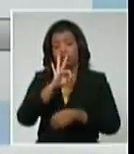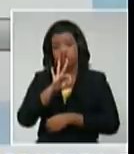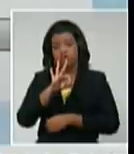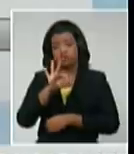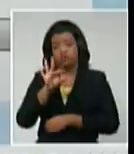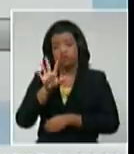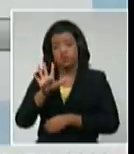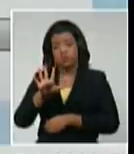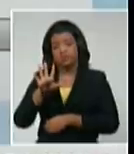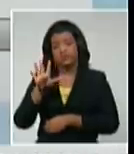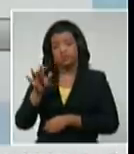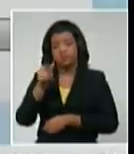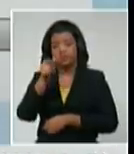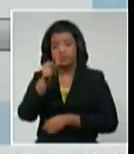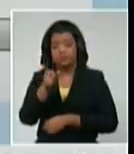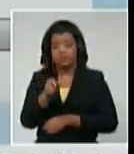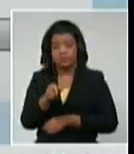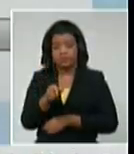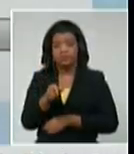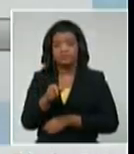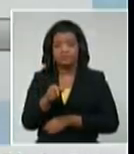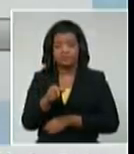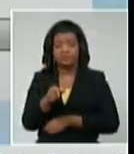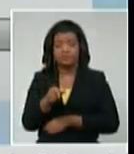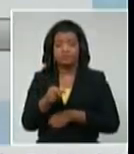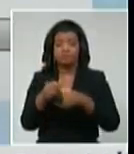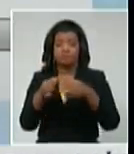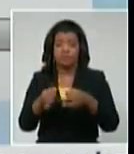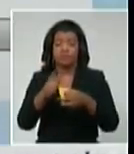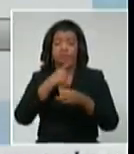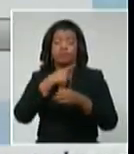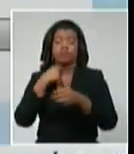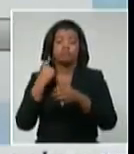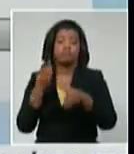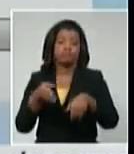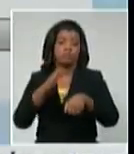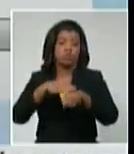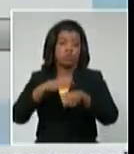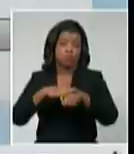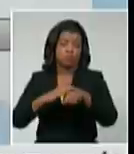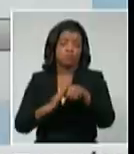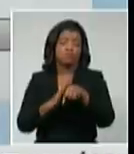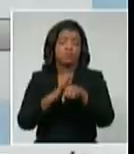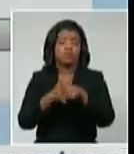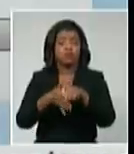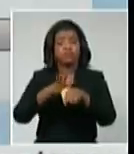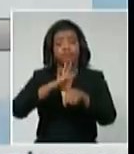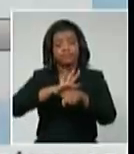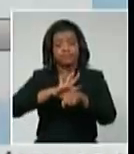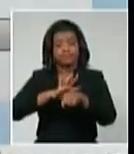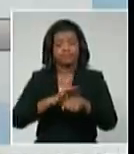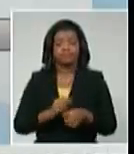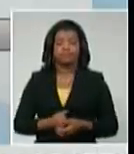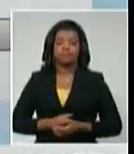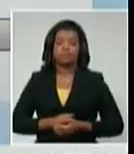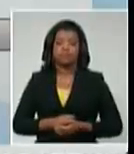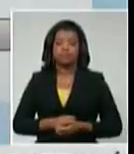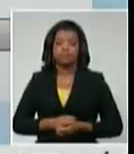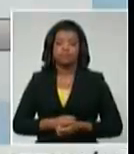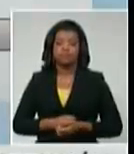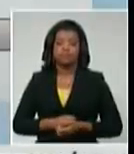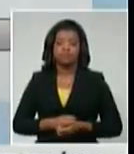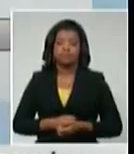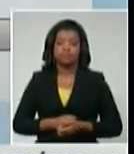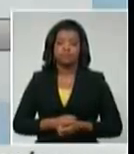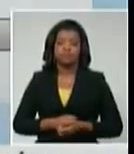669.855 personas que han perdido la vida como consecuencia de esta enfermedad. Y eso